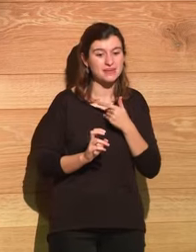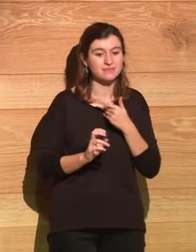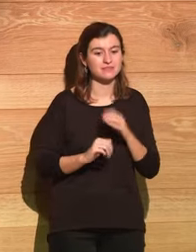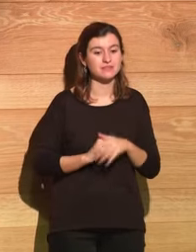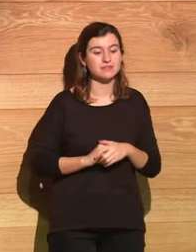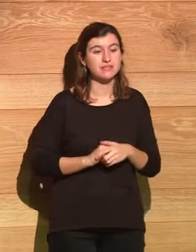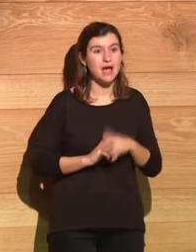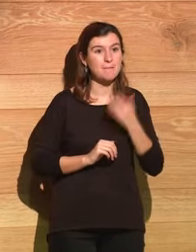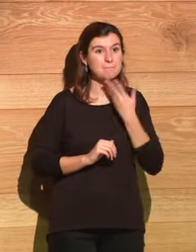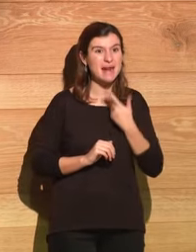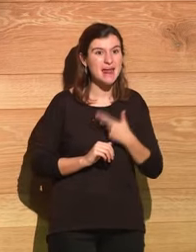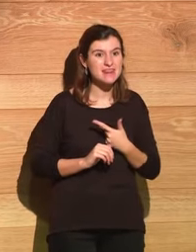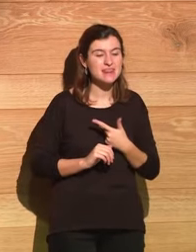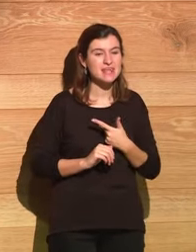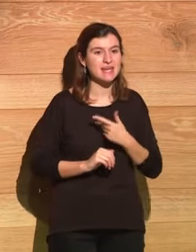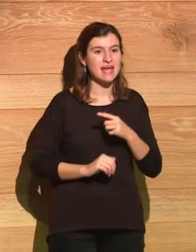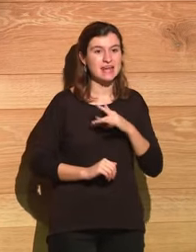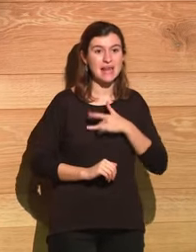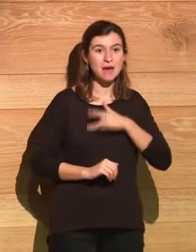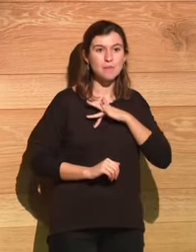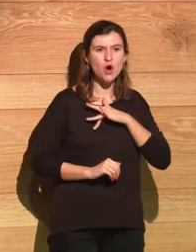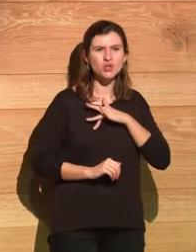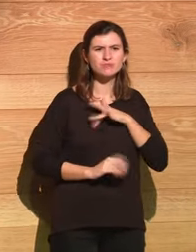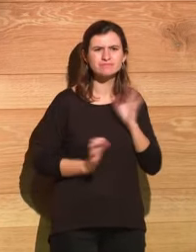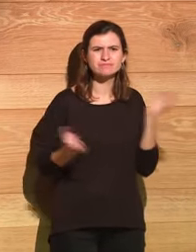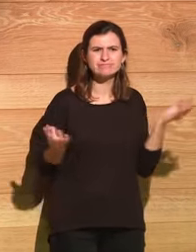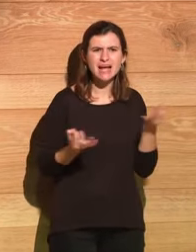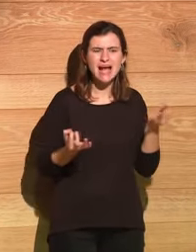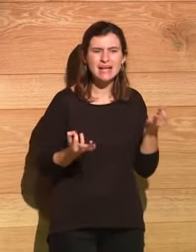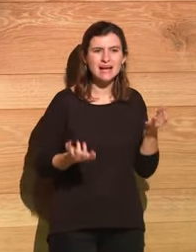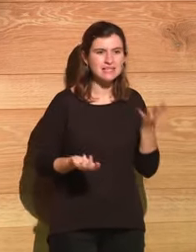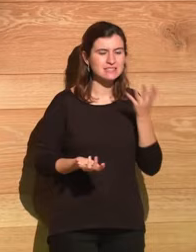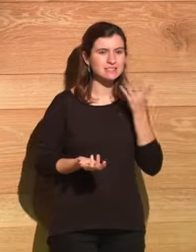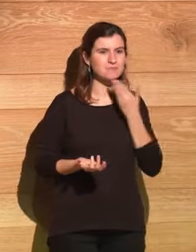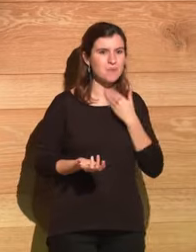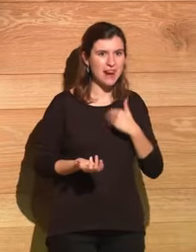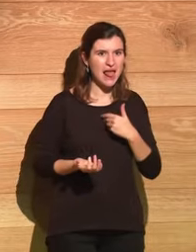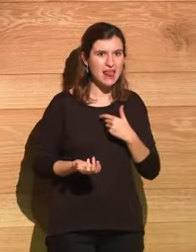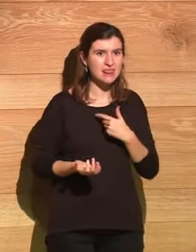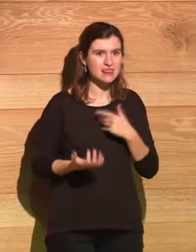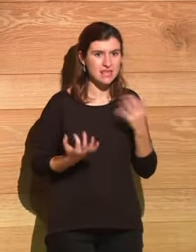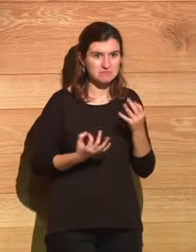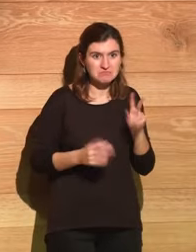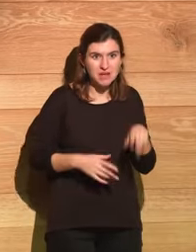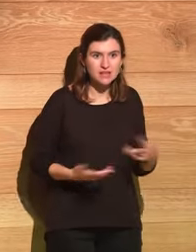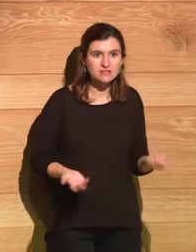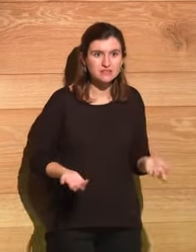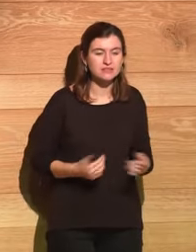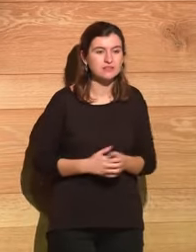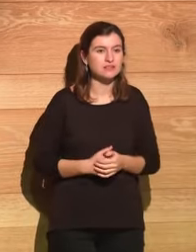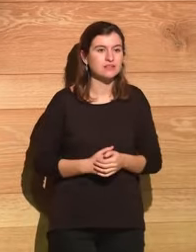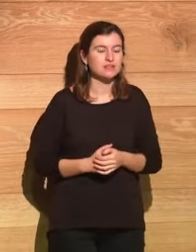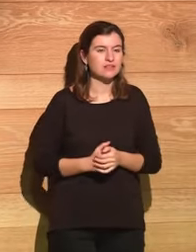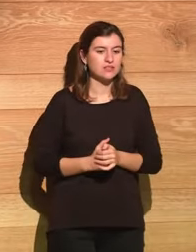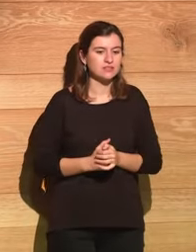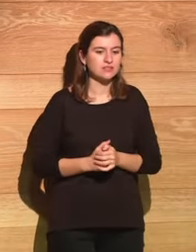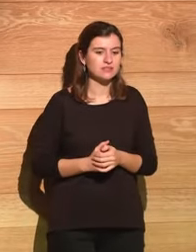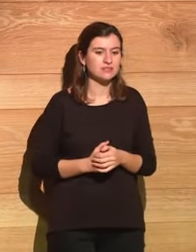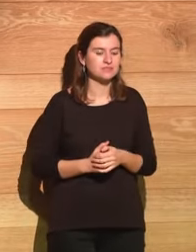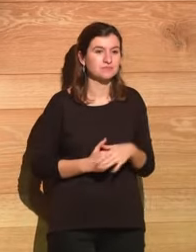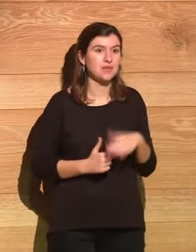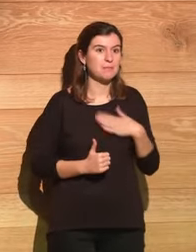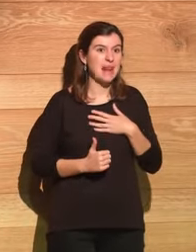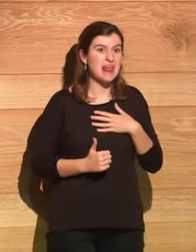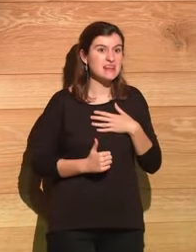el placer en el amor? Porque el placer de dar placer también es placer. Y ella escribe algo acerca